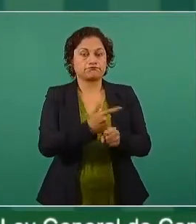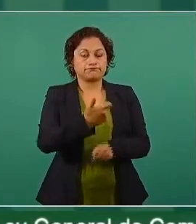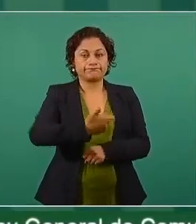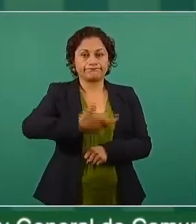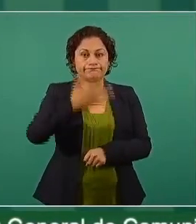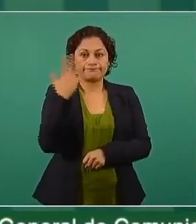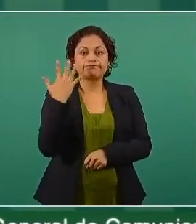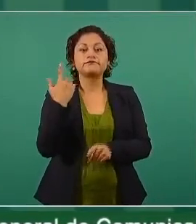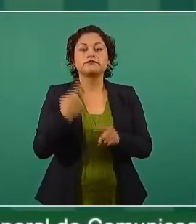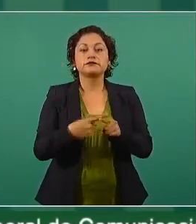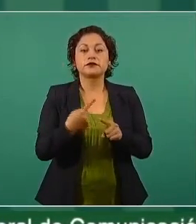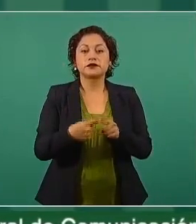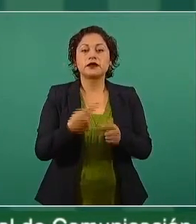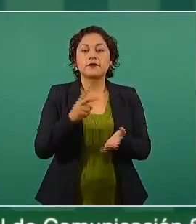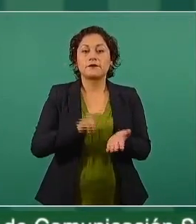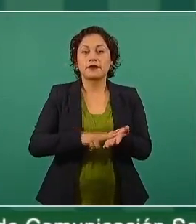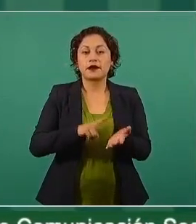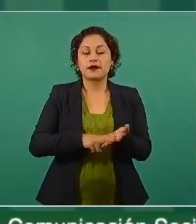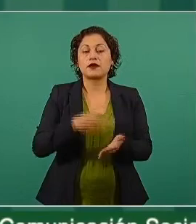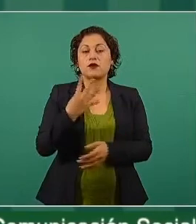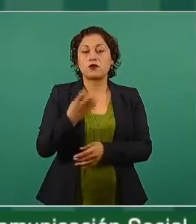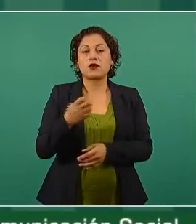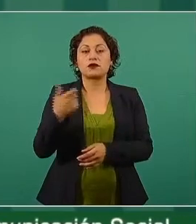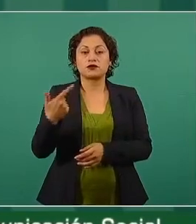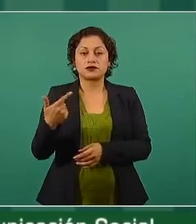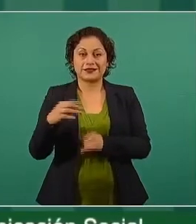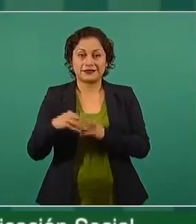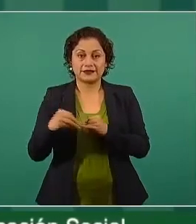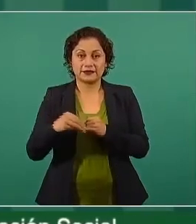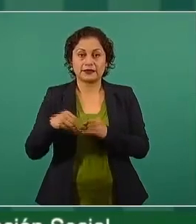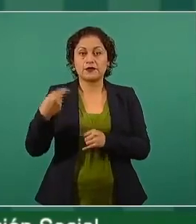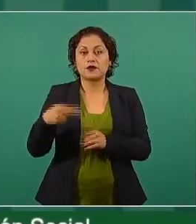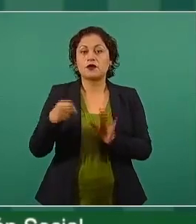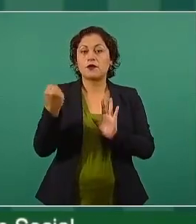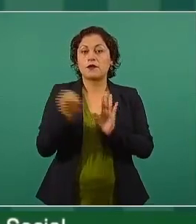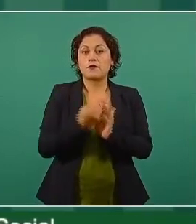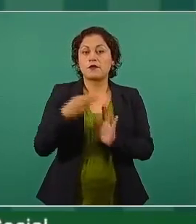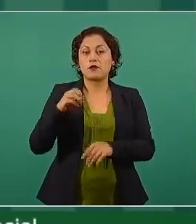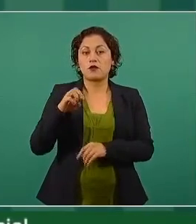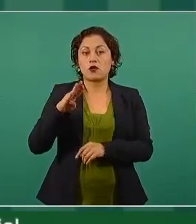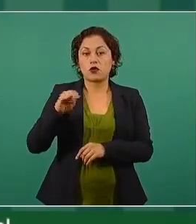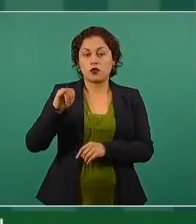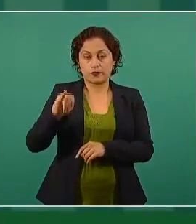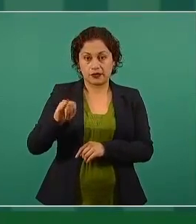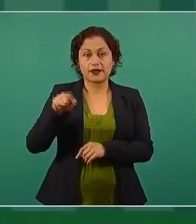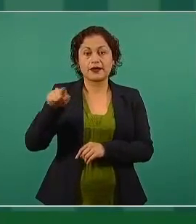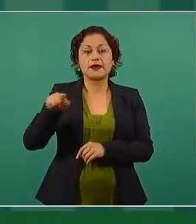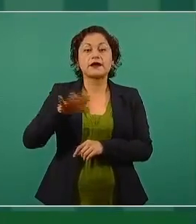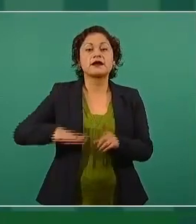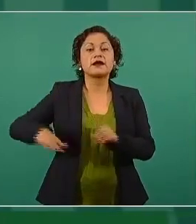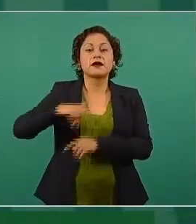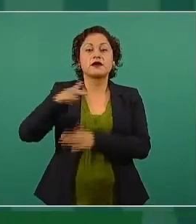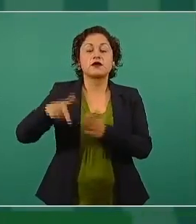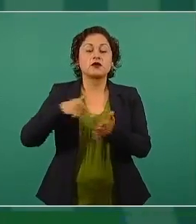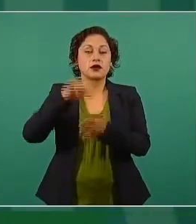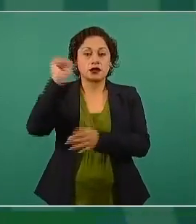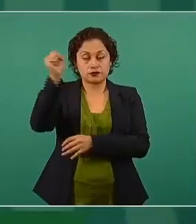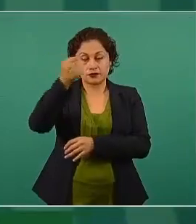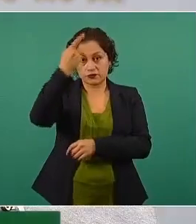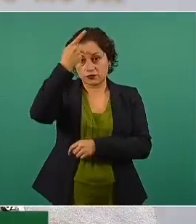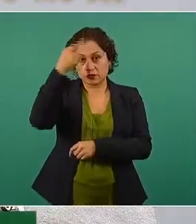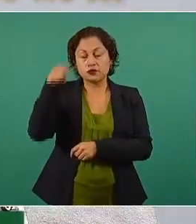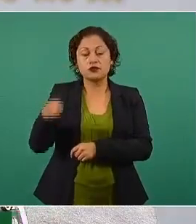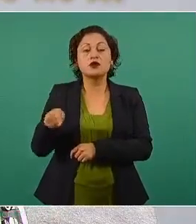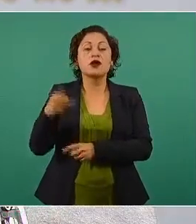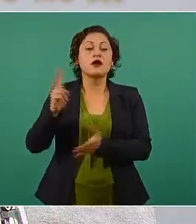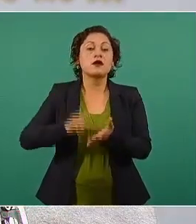alto con 4 pesos con 7 centavos en la marca Móvil, en Mexquitic de Carmona, en San Luis Potosí, con un precio